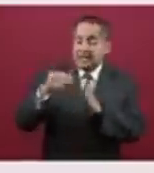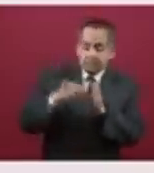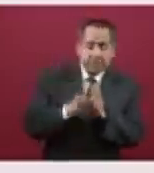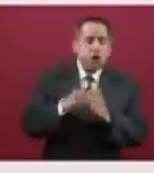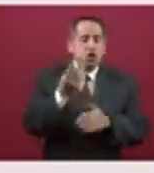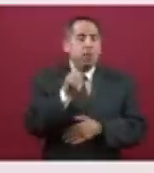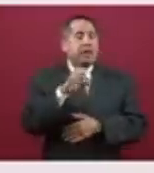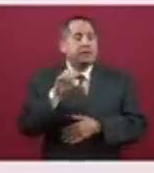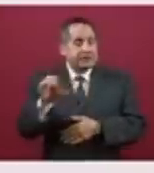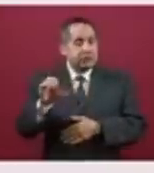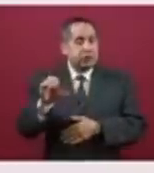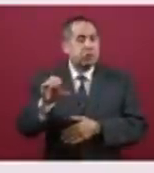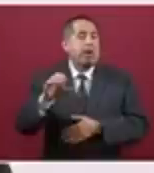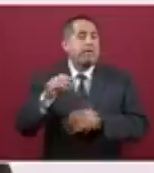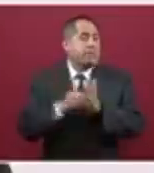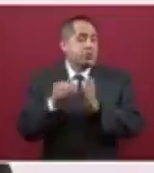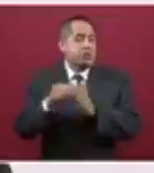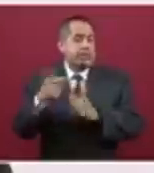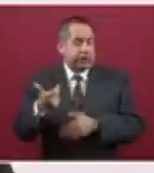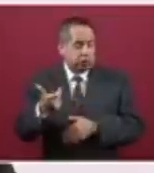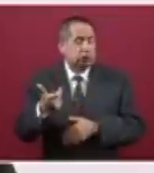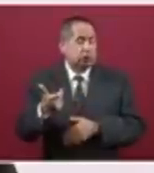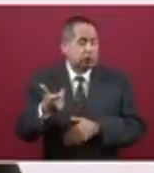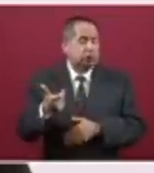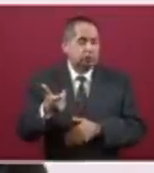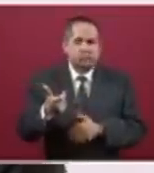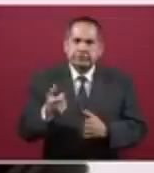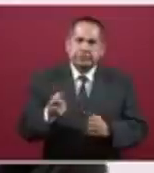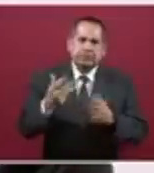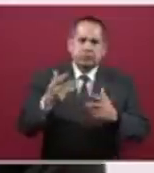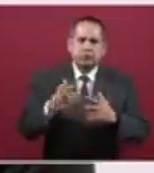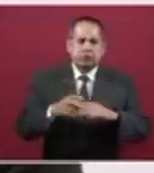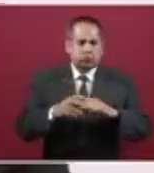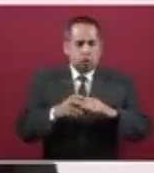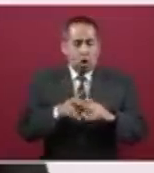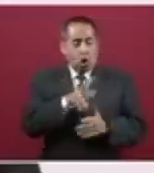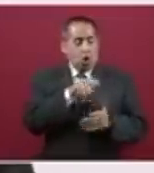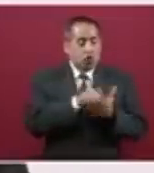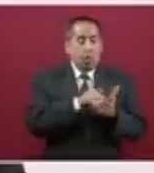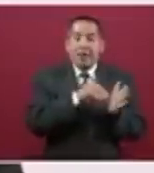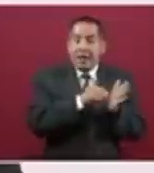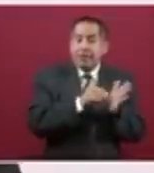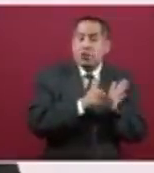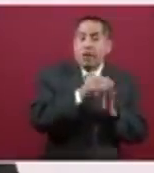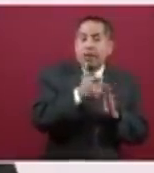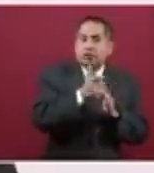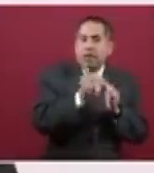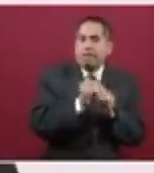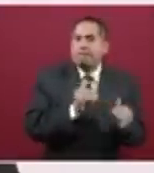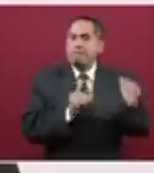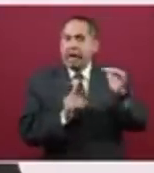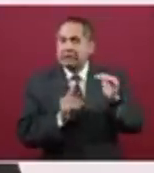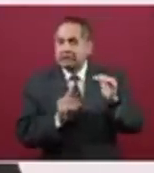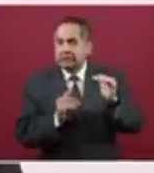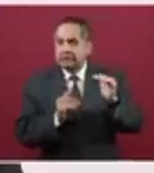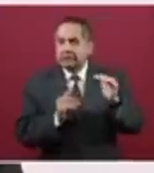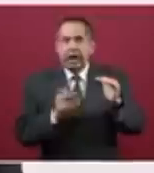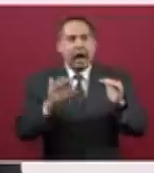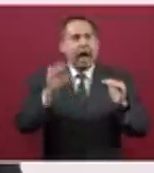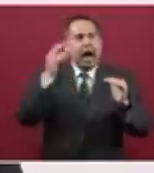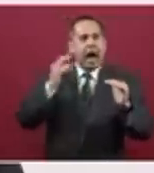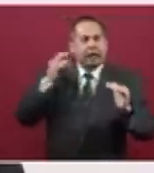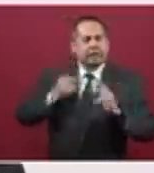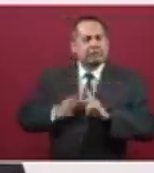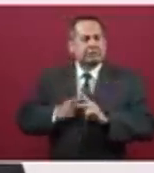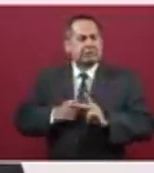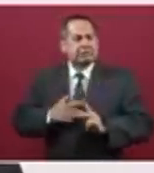703.900 millones de pesos, cifra 8.000 millones de pesos por encima de lo